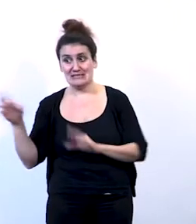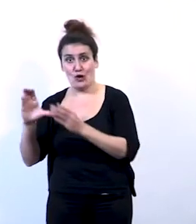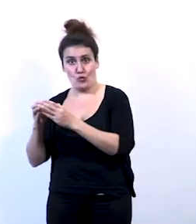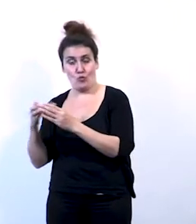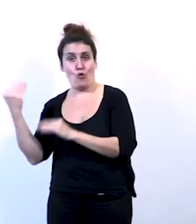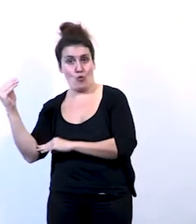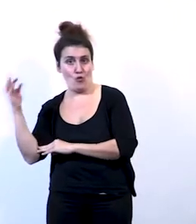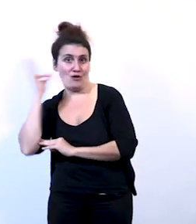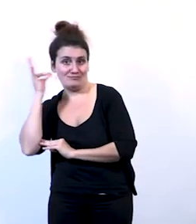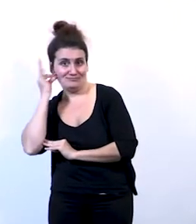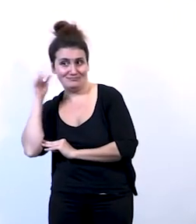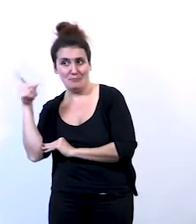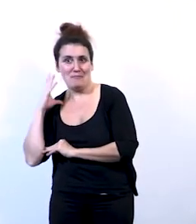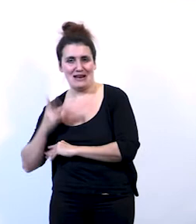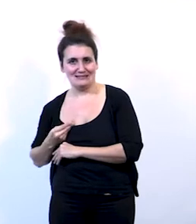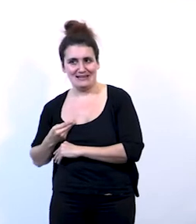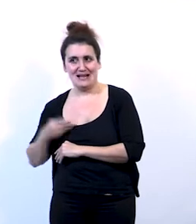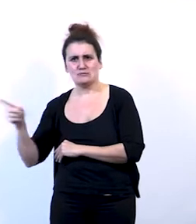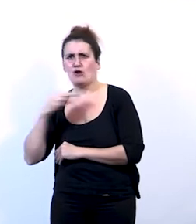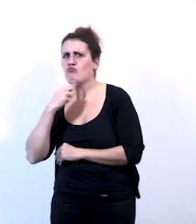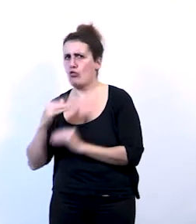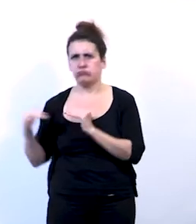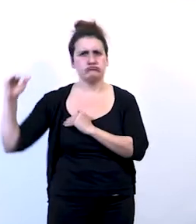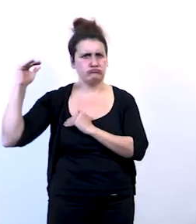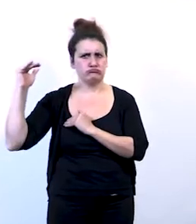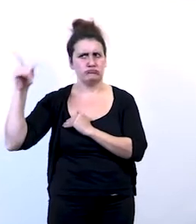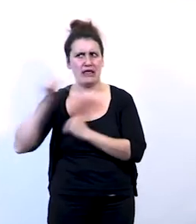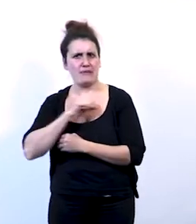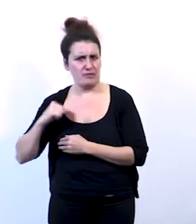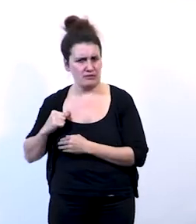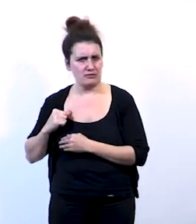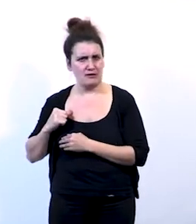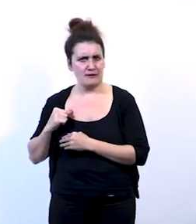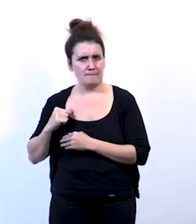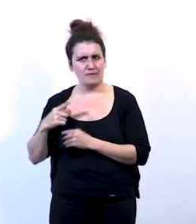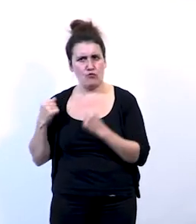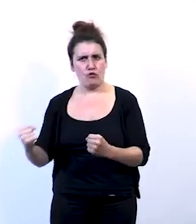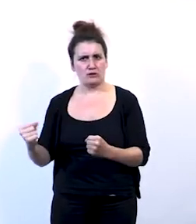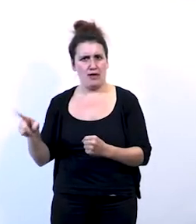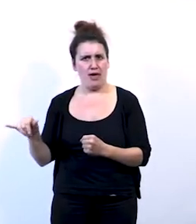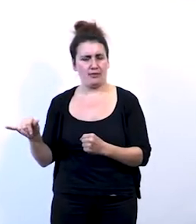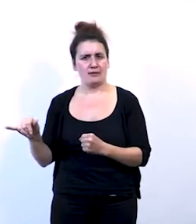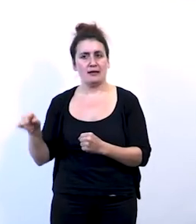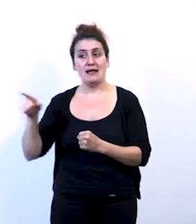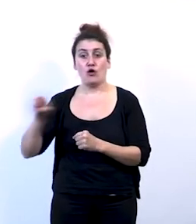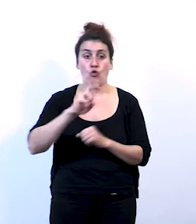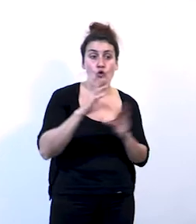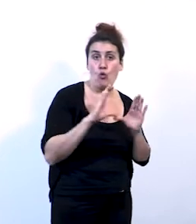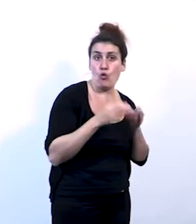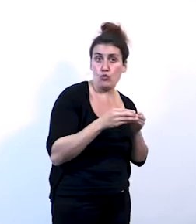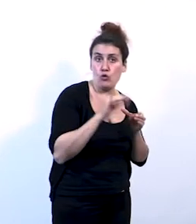jóvenes palestinas que tiene una voz alta, independiente y fuerte. Y hay otros